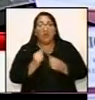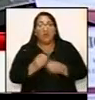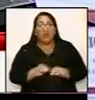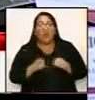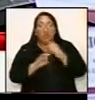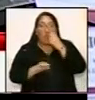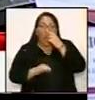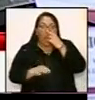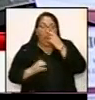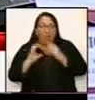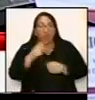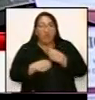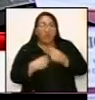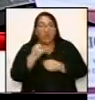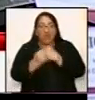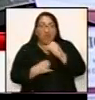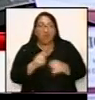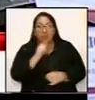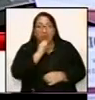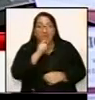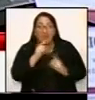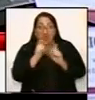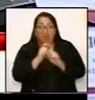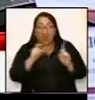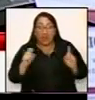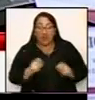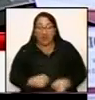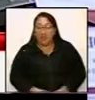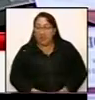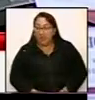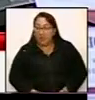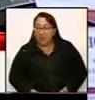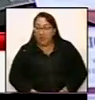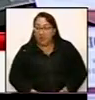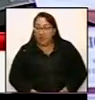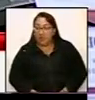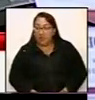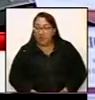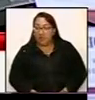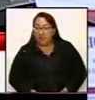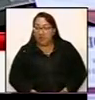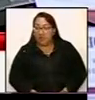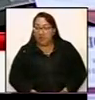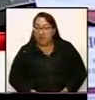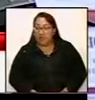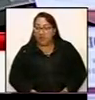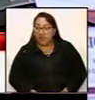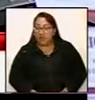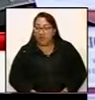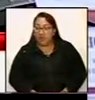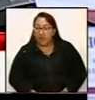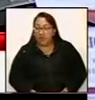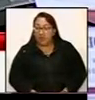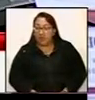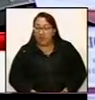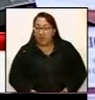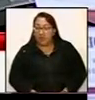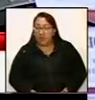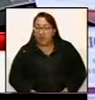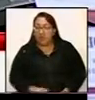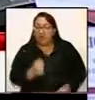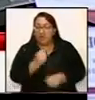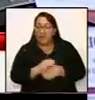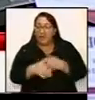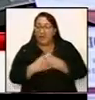de la cooperación internacional privada. Esa frase que dice, la ejecución del gasto que realizan con recursos